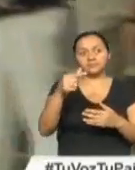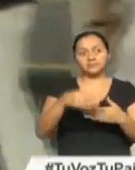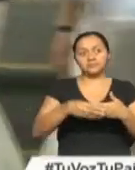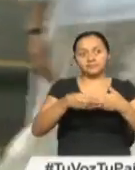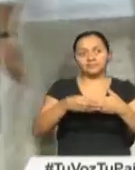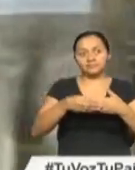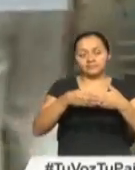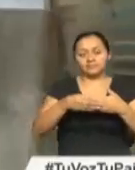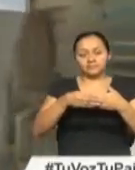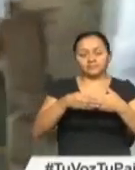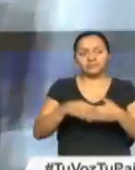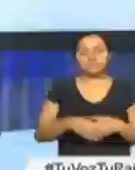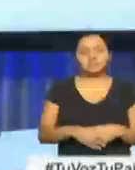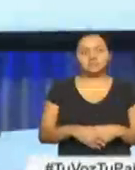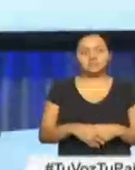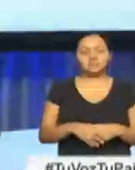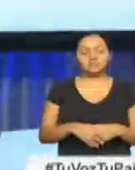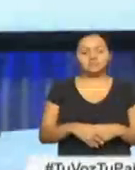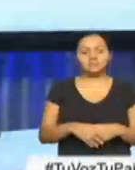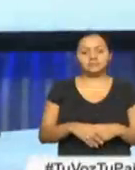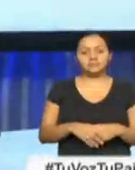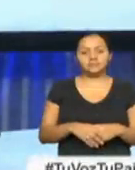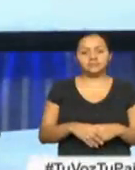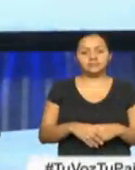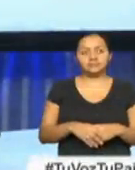Guillaume Long.